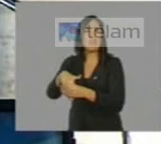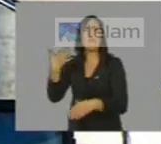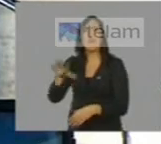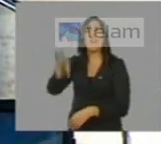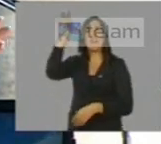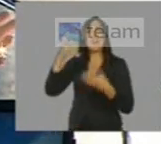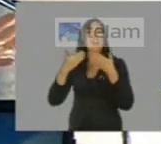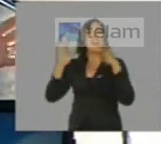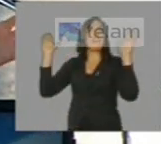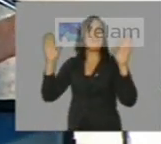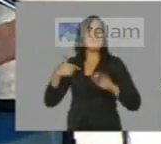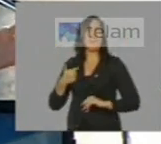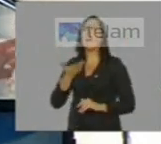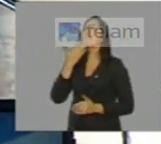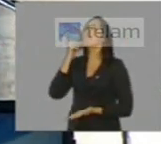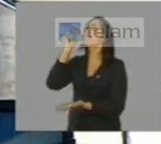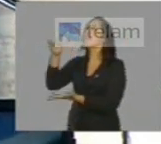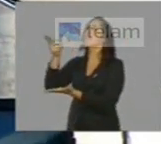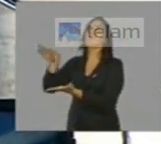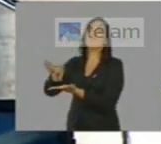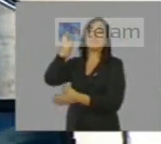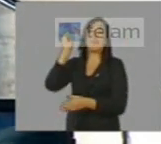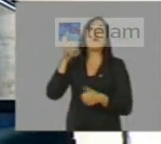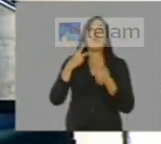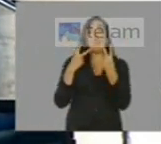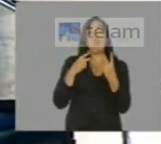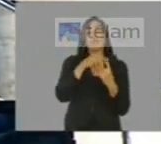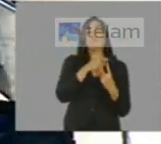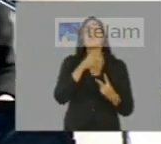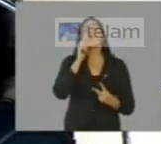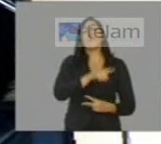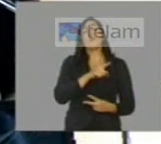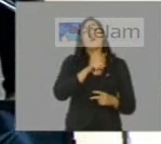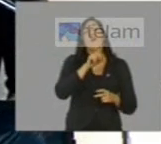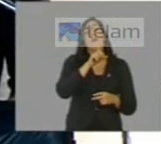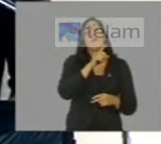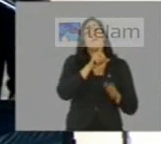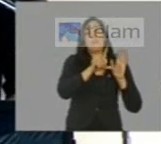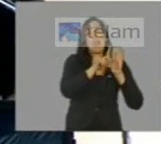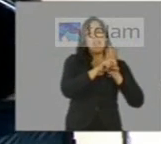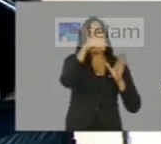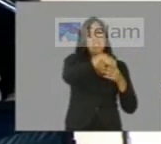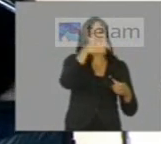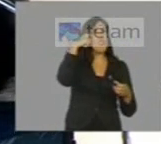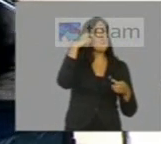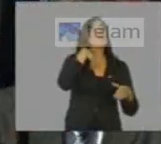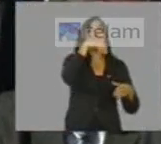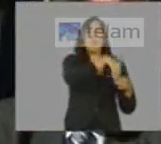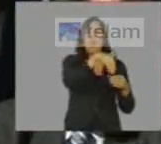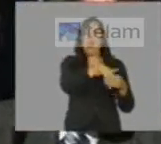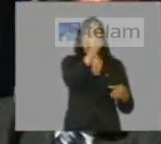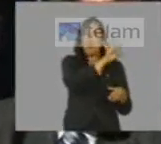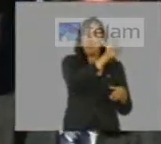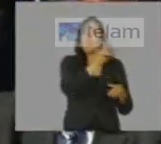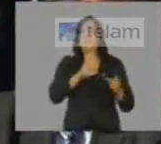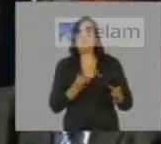libremente al menos dos de nuestros poderes, el poder ejecutivo y el poder legislativo, por ahora, no sea cosa que en algún